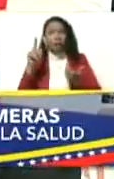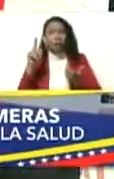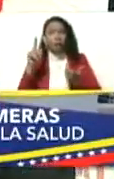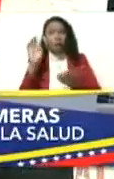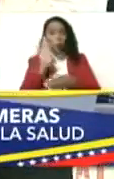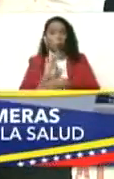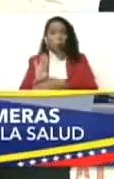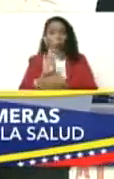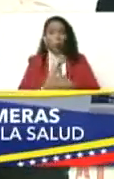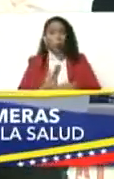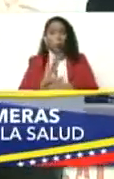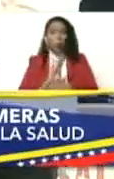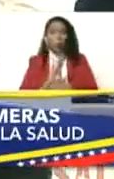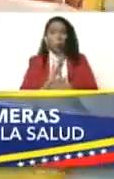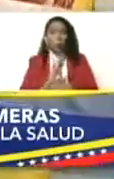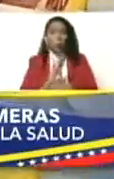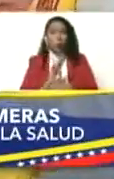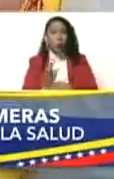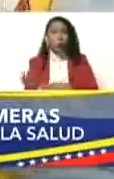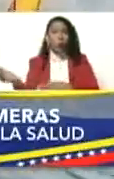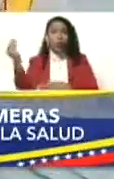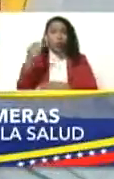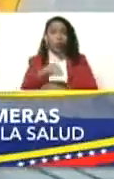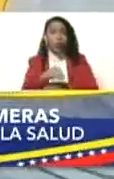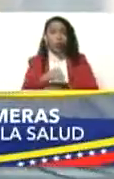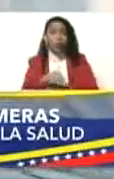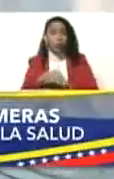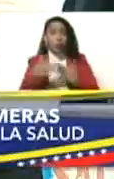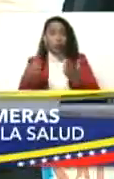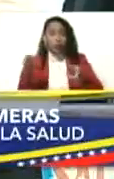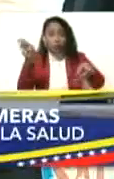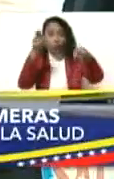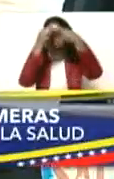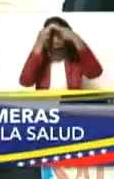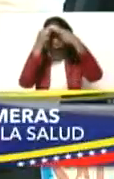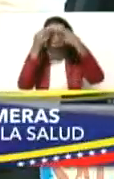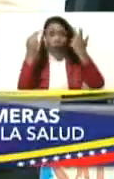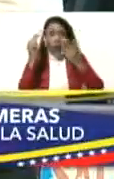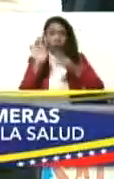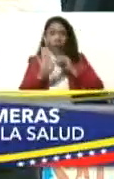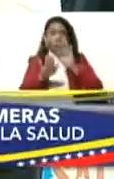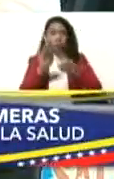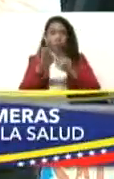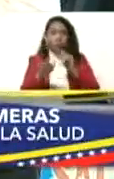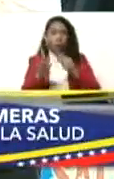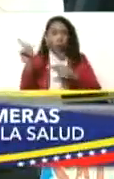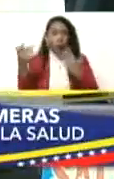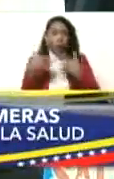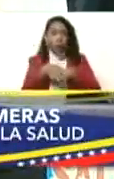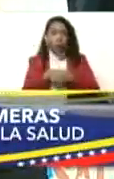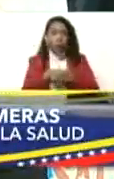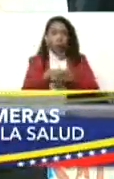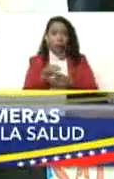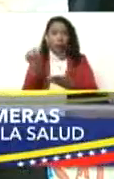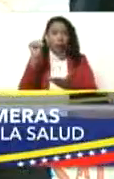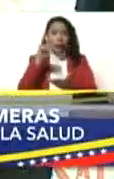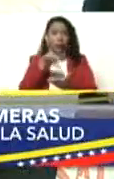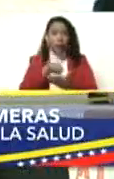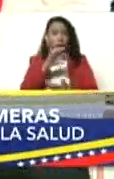cuidados paliativos, además de traumatología y ortopedia, gestión integral de centros